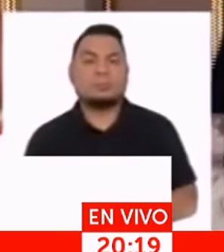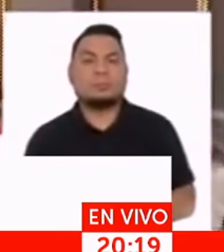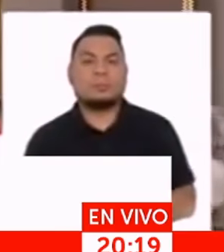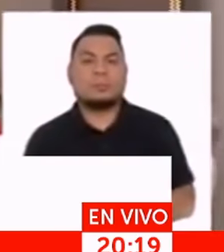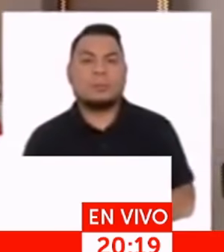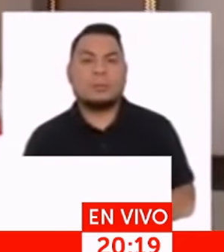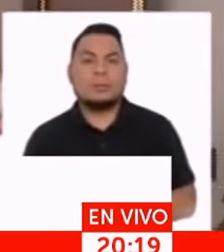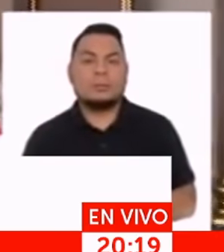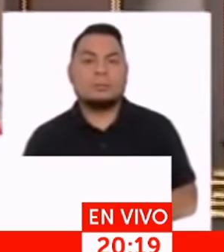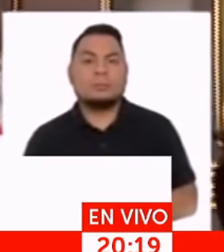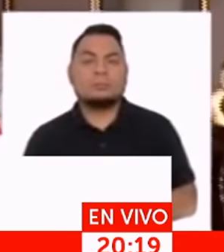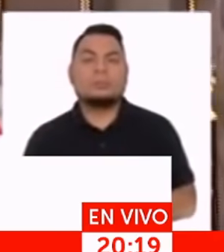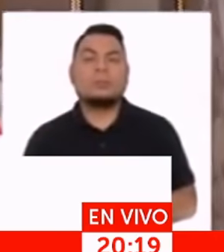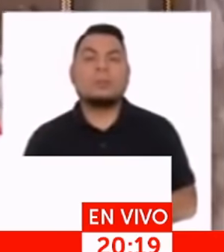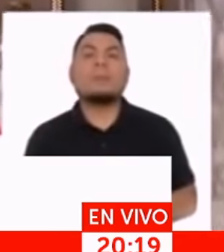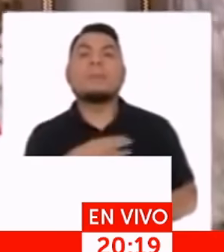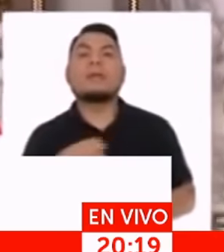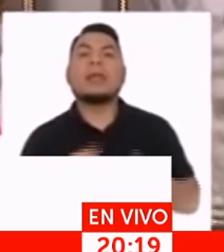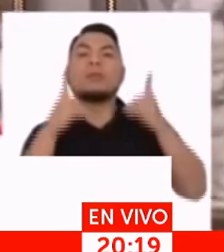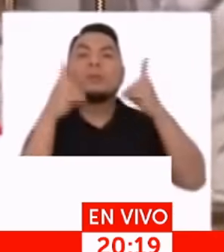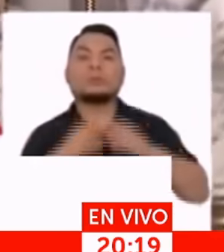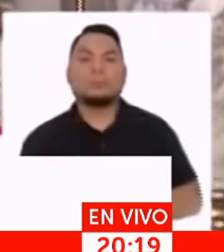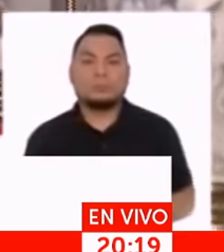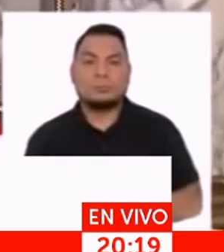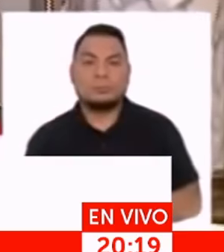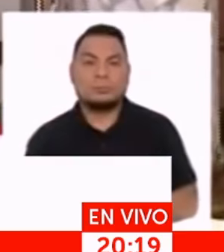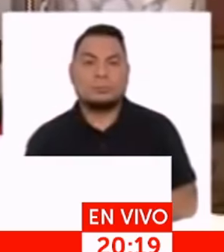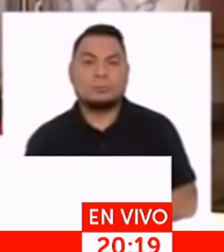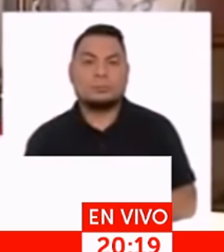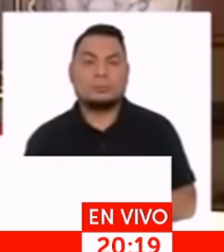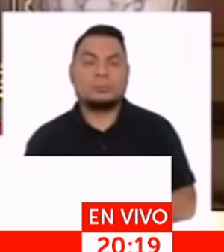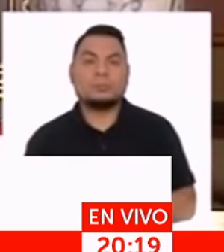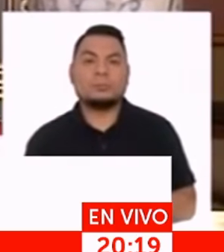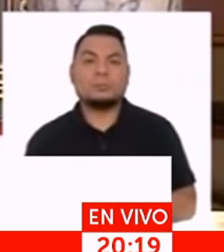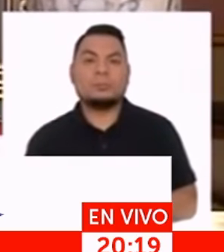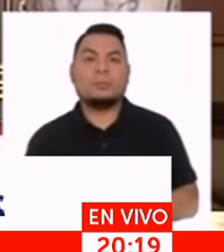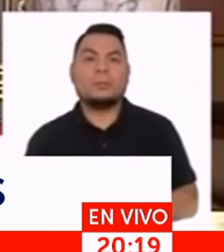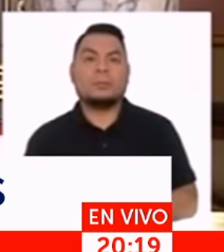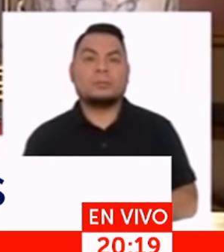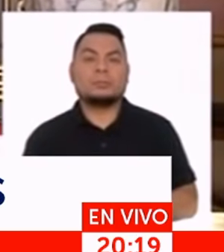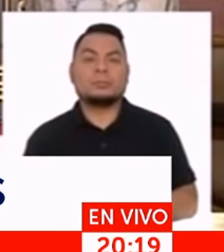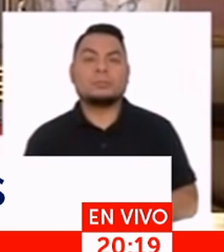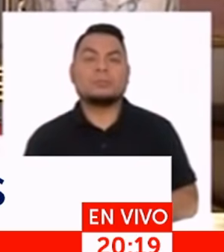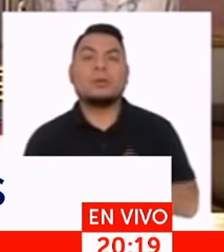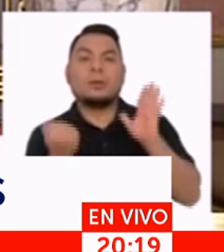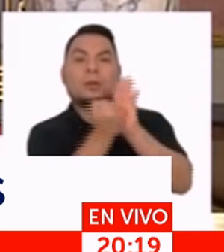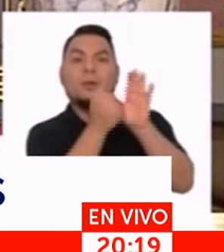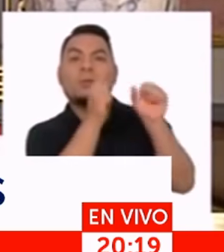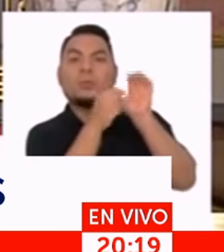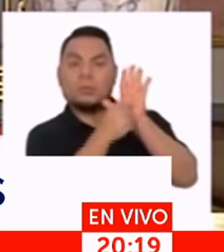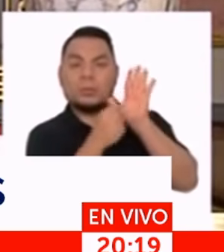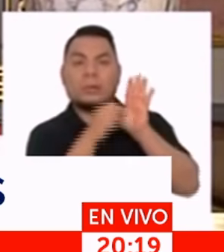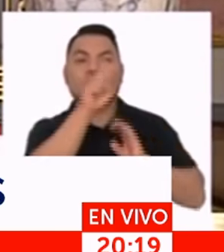cartera. Esta es una cobertura extraordinaria de Exitosa Perú. Continuemos con el desarrollo de esta ceremonia en el Salón Dorado de